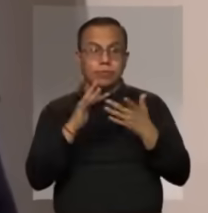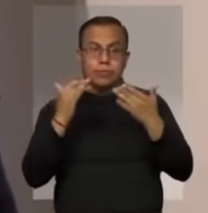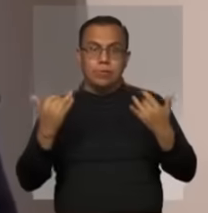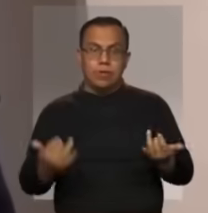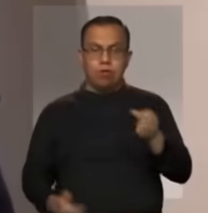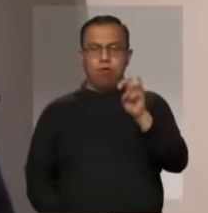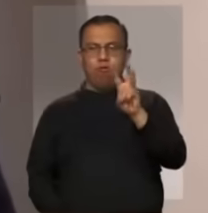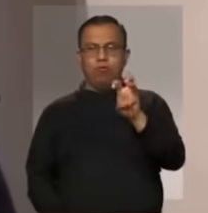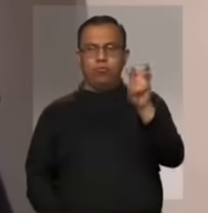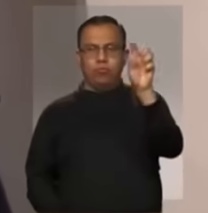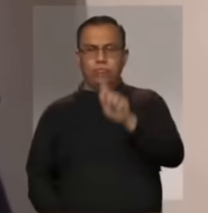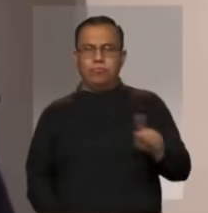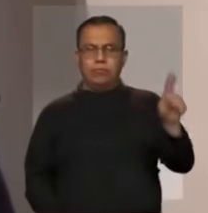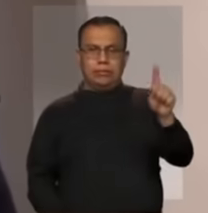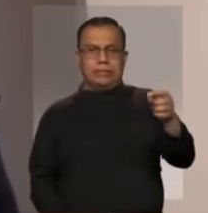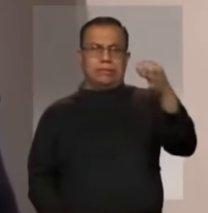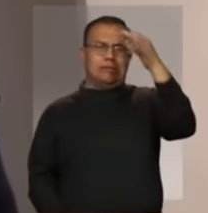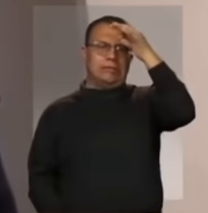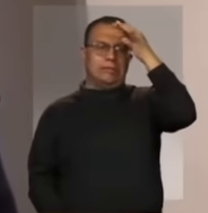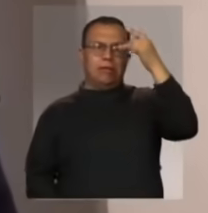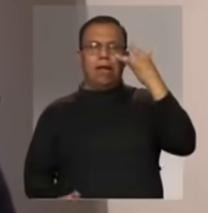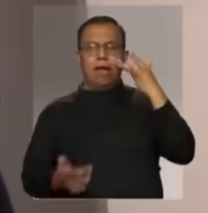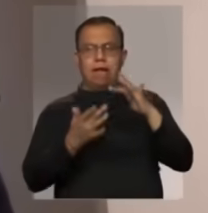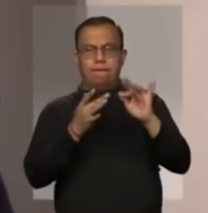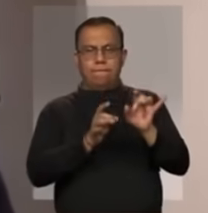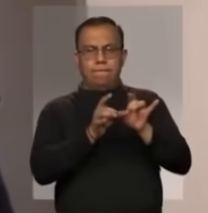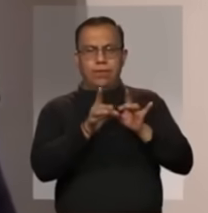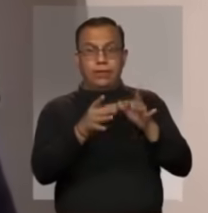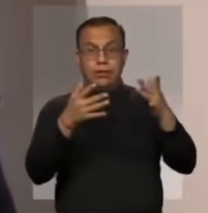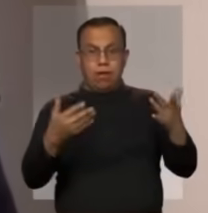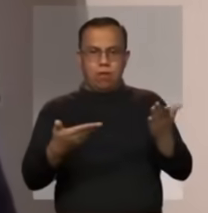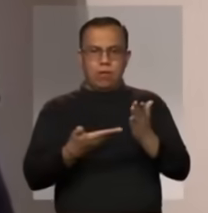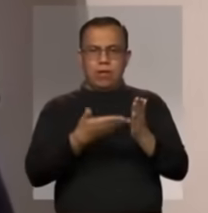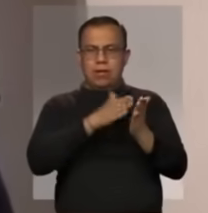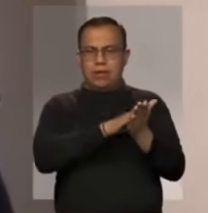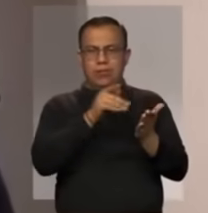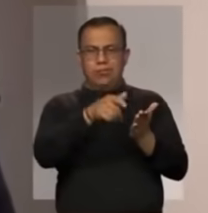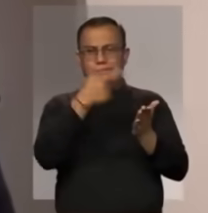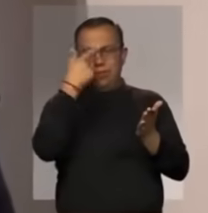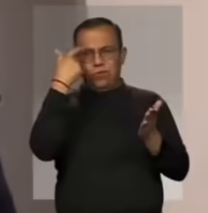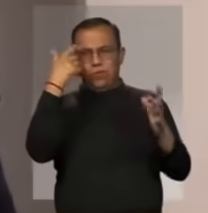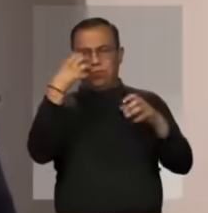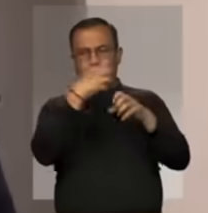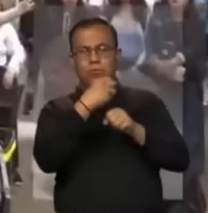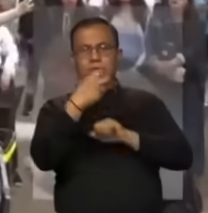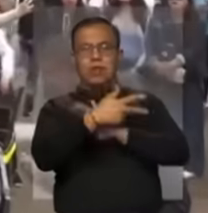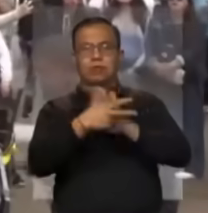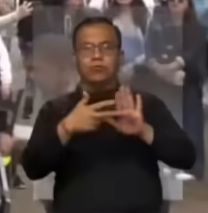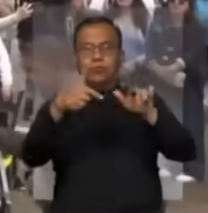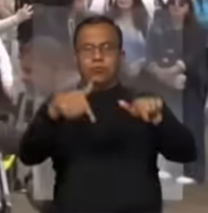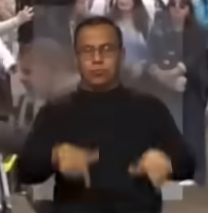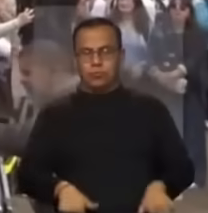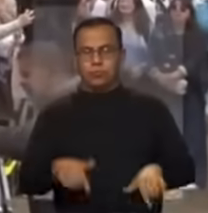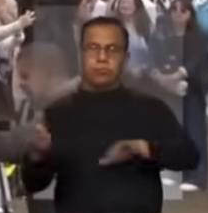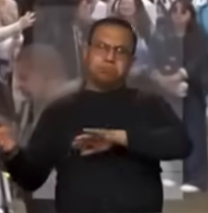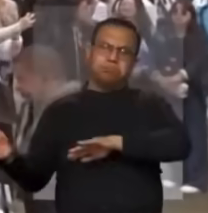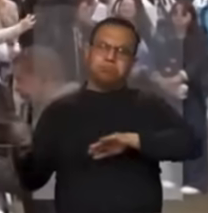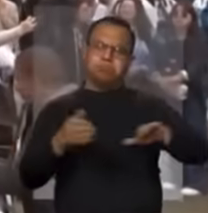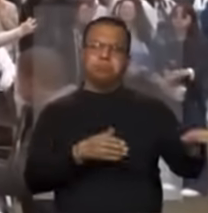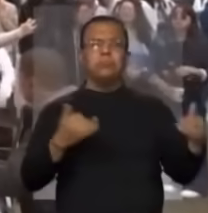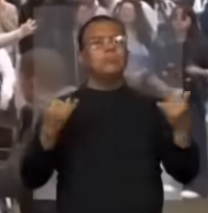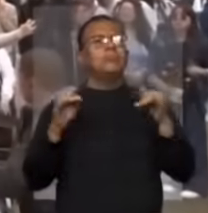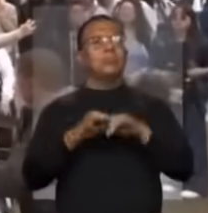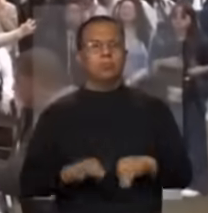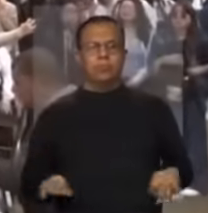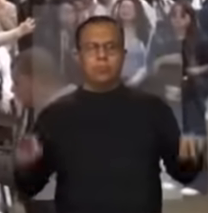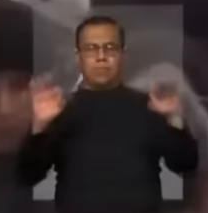el 8 de febrero como una de las peores fechas o como una página negra en la historia de la institucionalidad colombiana. Otros resaltan